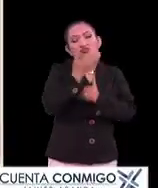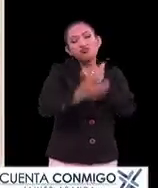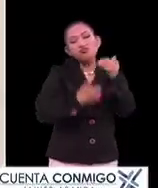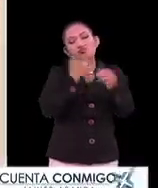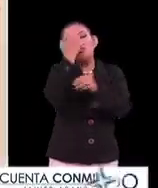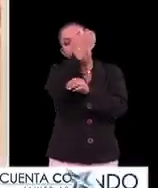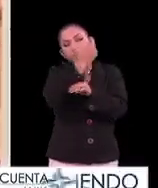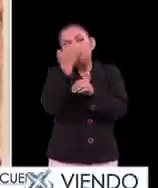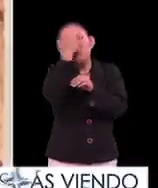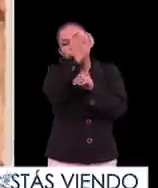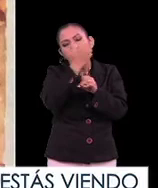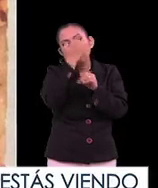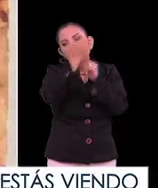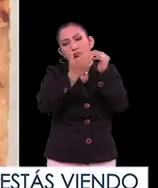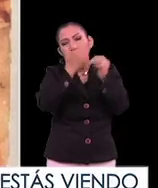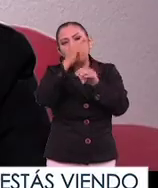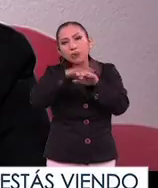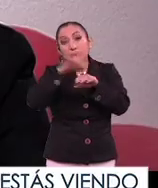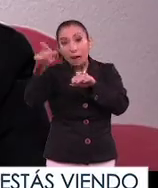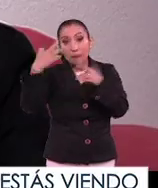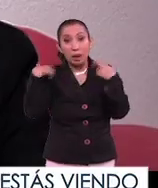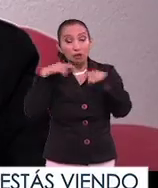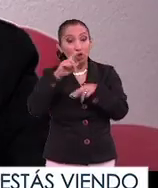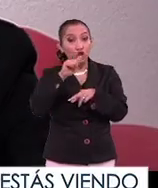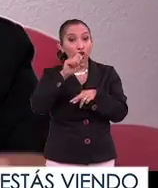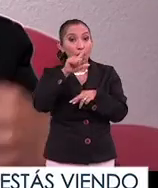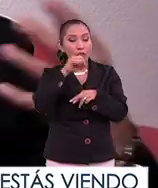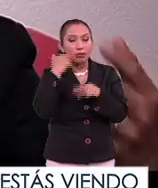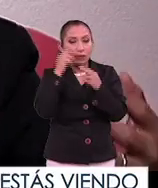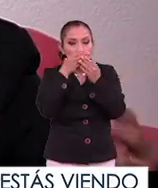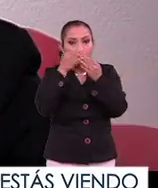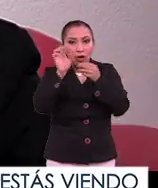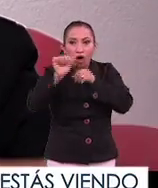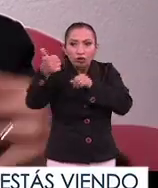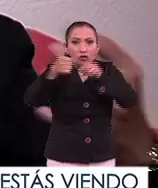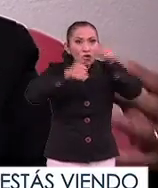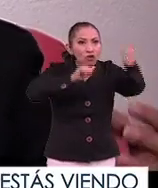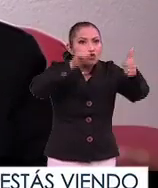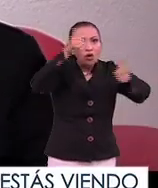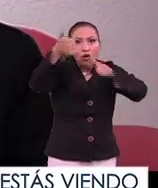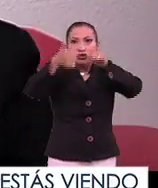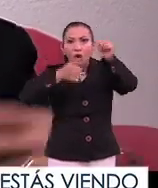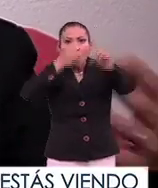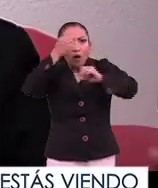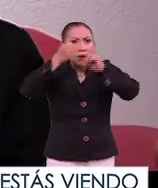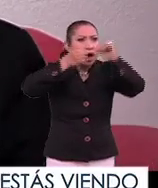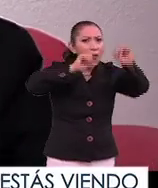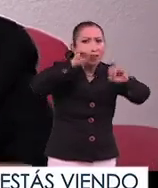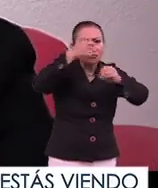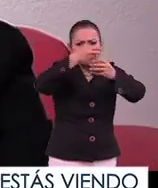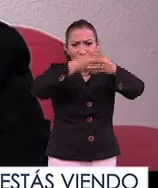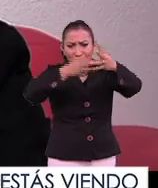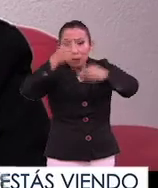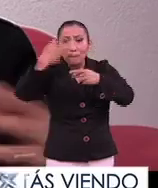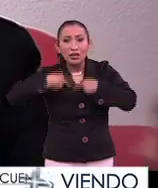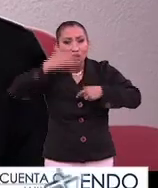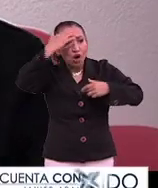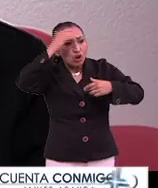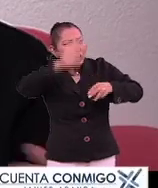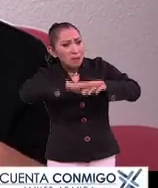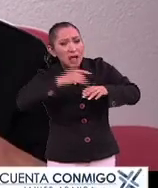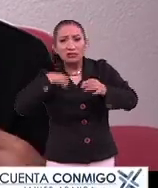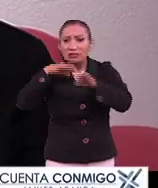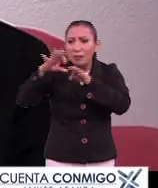empiezas a estudiar, ¿no?, y en particular al maestro Toledo, empieza a salir obra y obra y obra, y gente que lo conoce